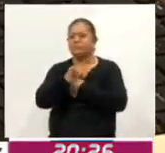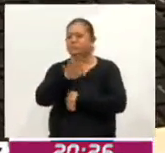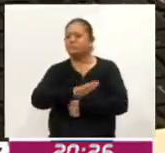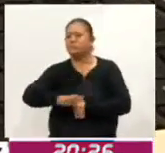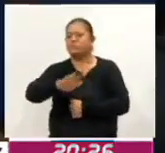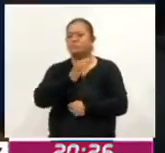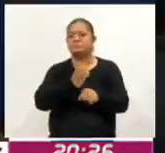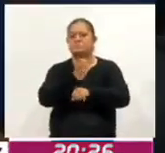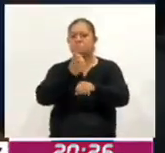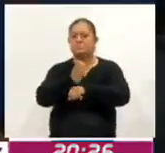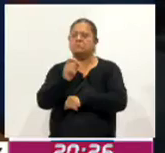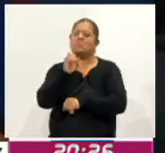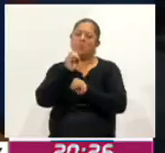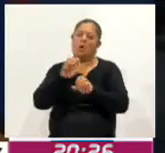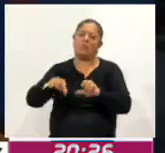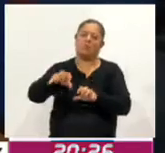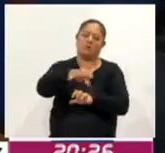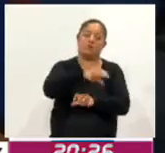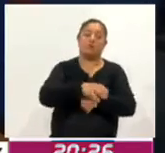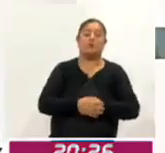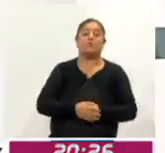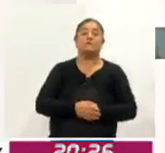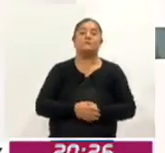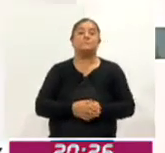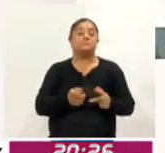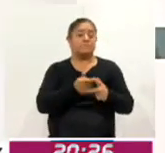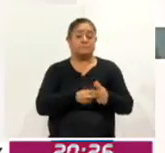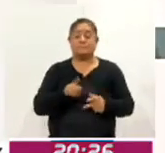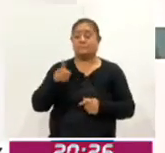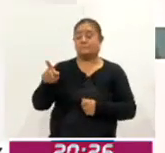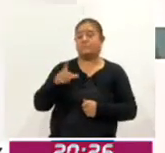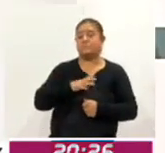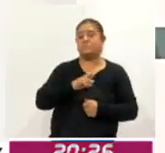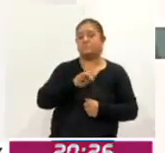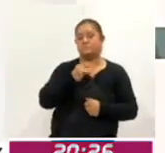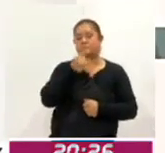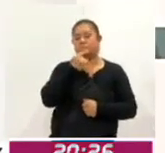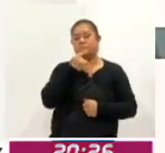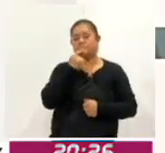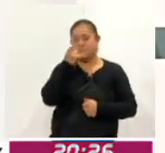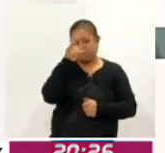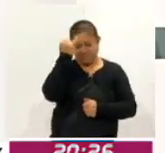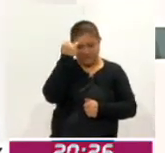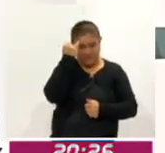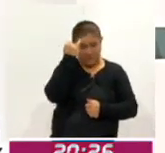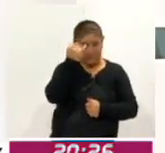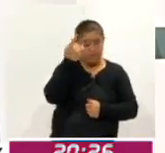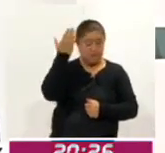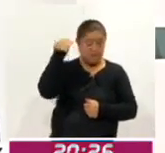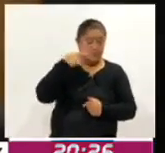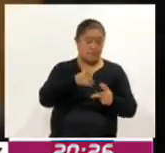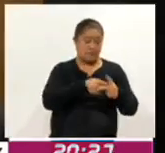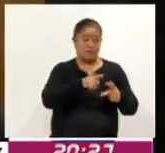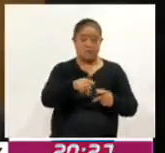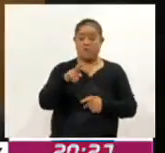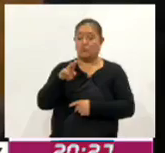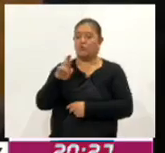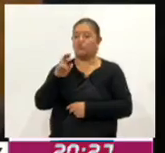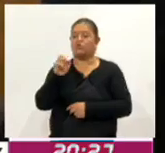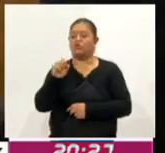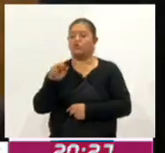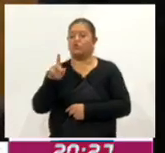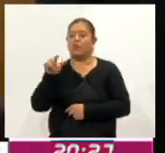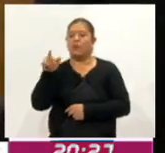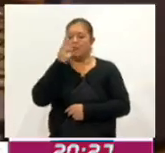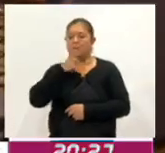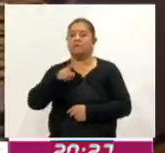regionales. En su intervención, la fundadora del Colegio de Tlaxcala, Úrsula Oswald Spring, recordó que esta institución inició actividades